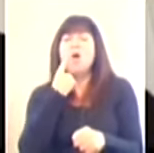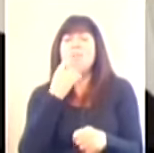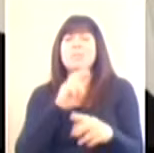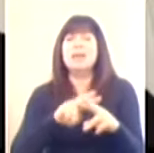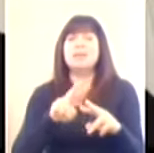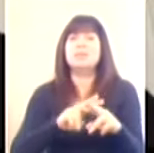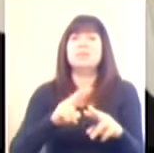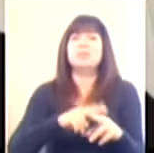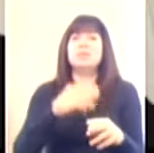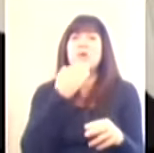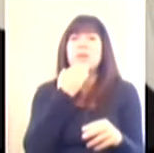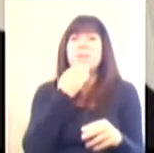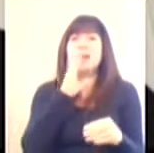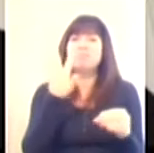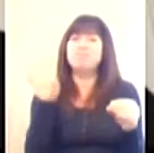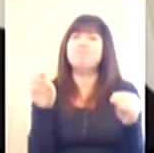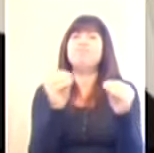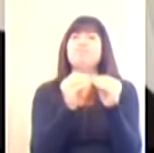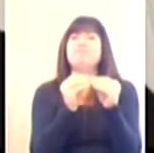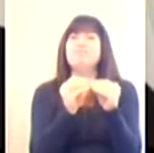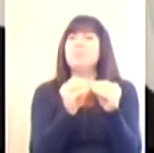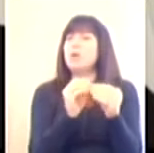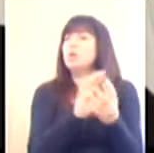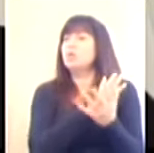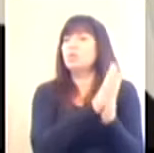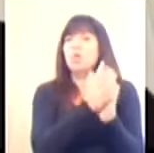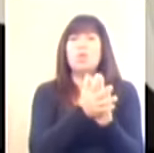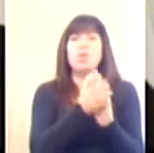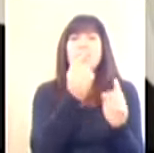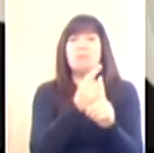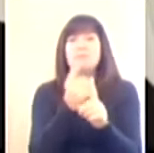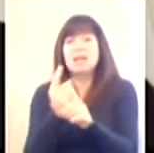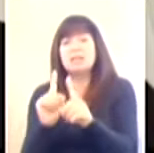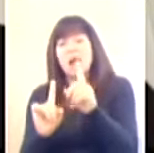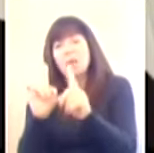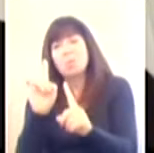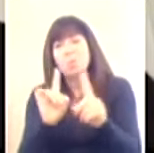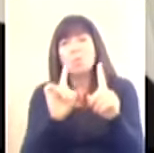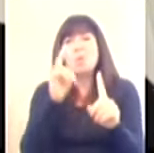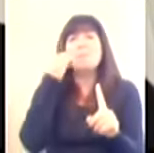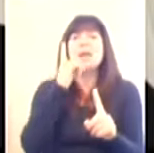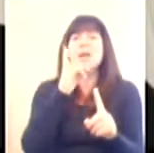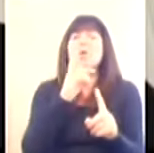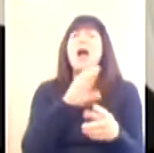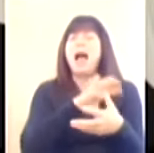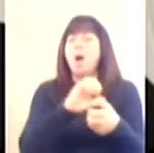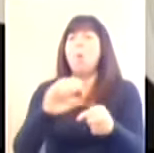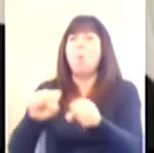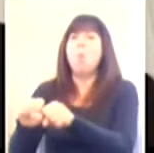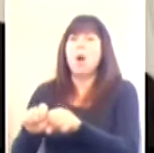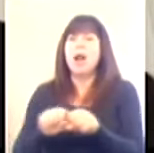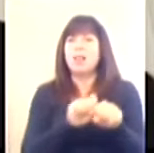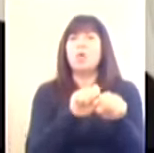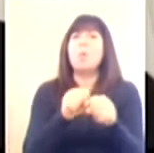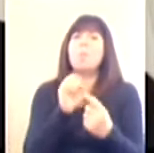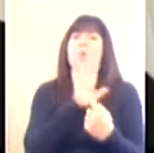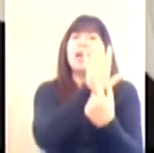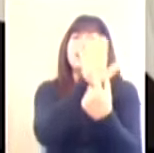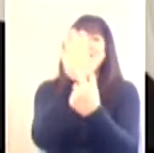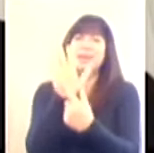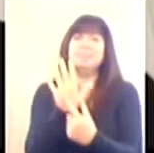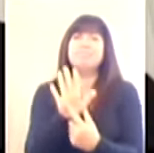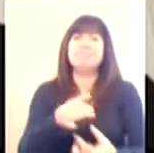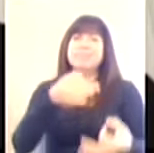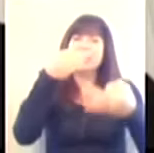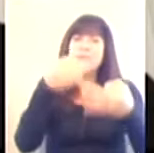que todos tienen matices de diferencia, pero en lo grueso están de acuerdo y muestran una consistencia. Y quizás lo que es